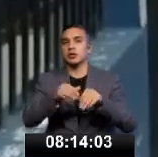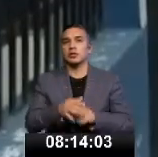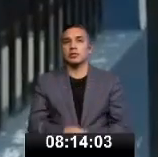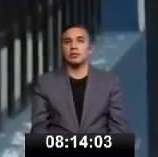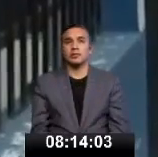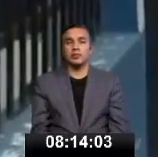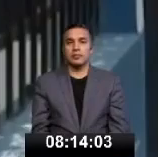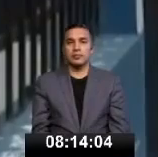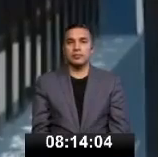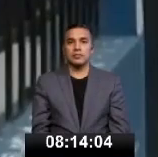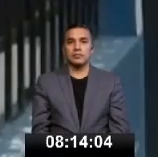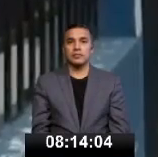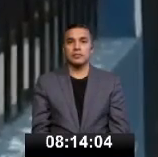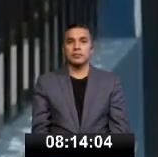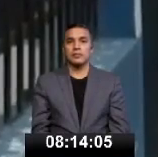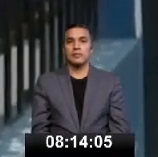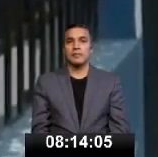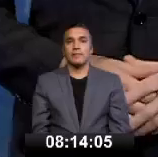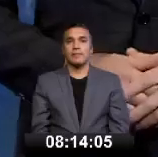Fernando Escurra, TC Televisión.